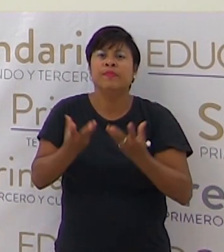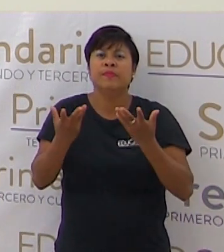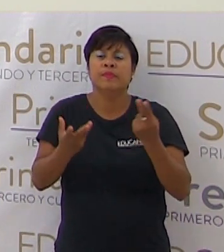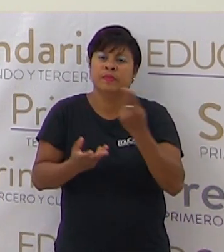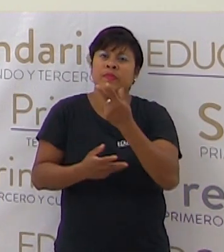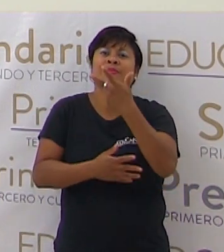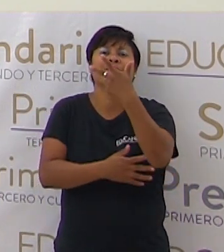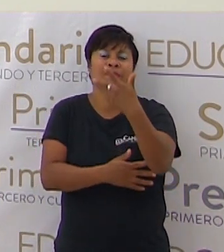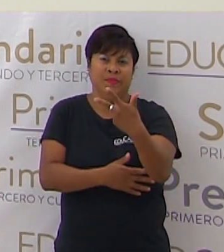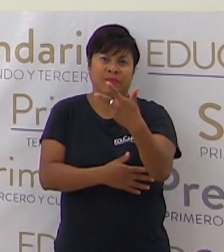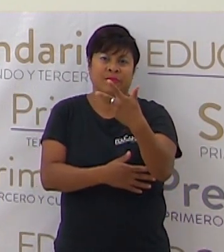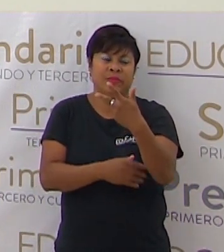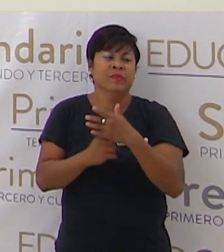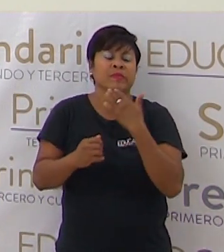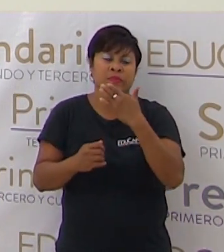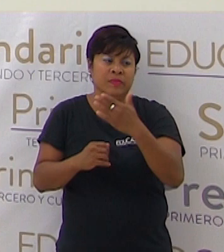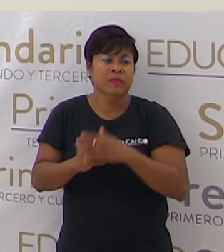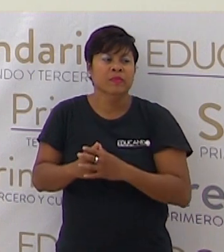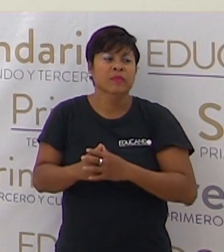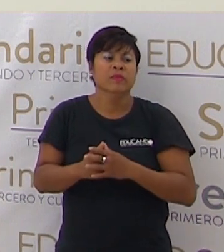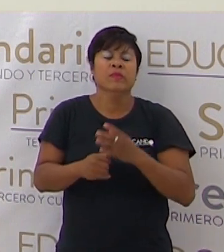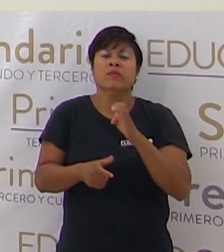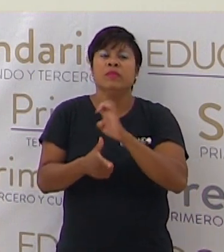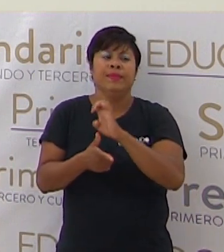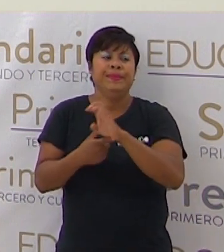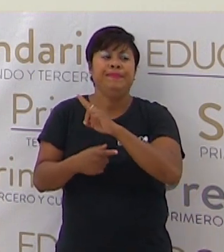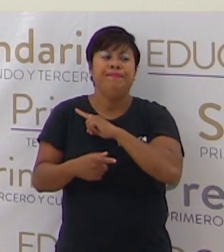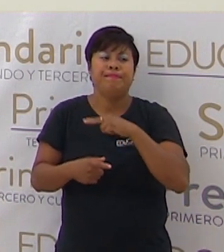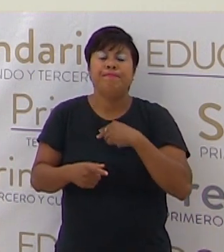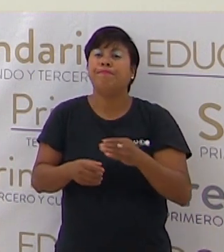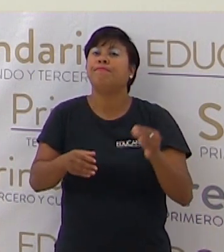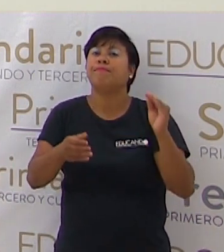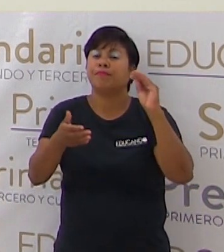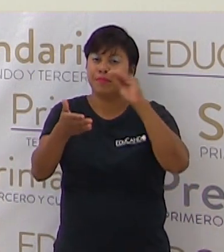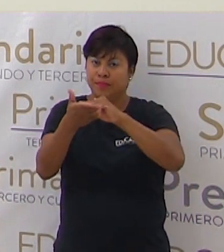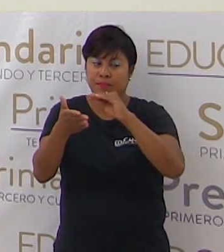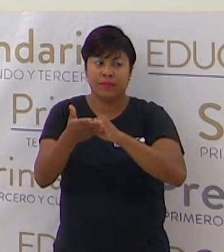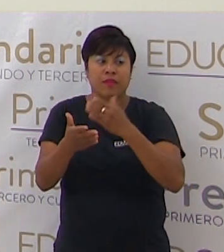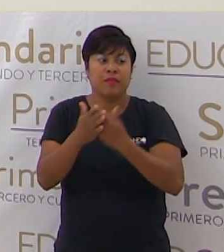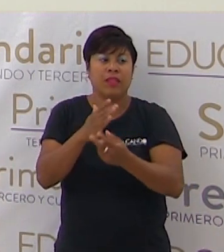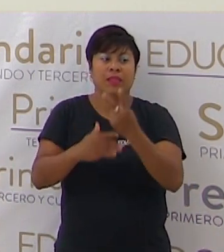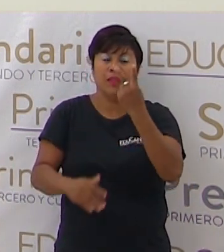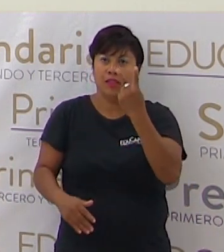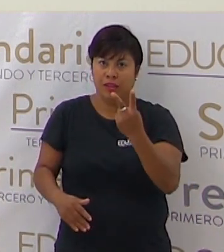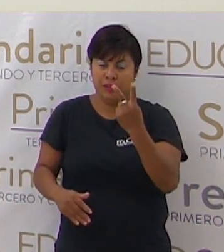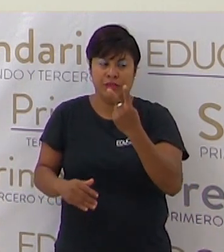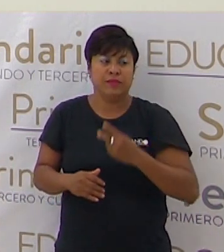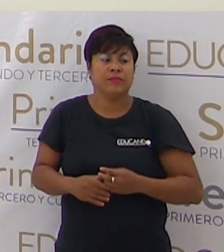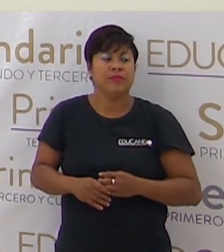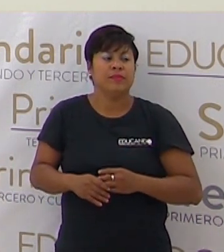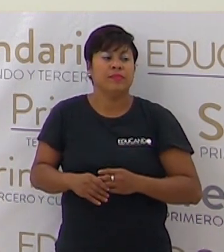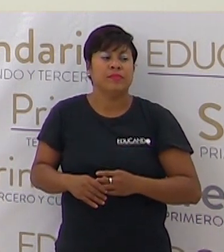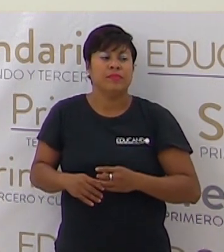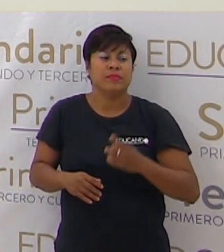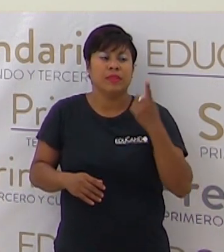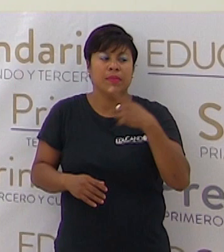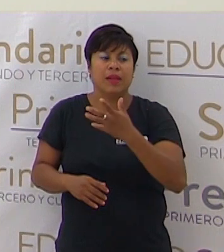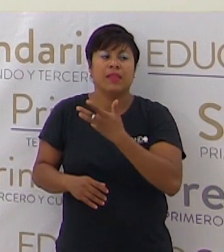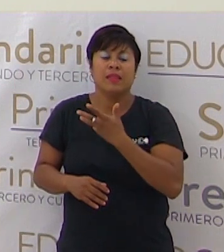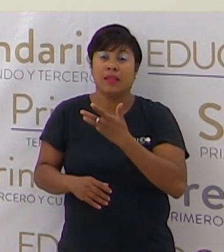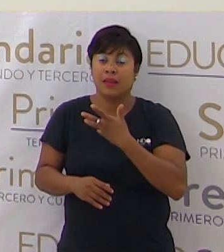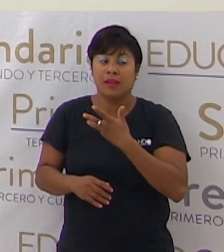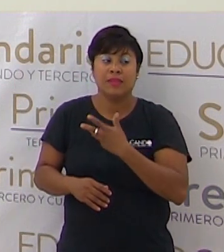pues 8, ¿verdad? Muy bien, entonces vamos a colocar los otros dos que nos hacen falta para